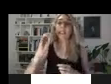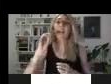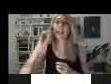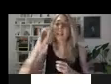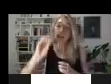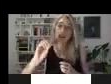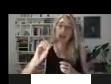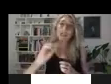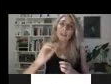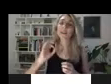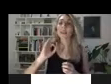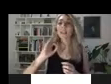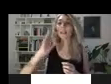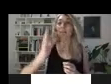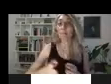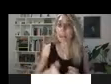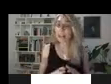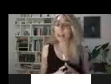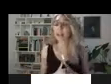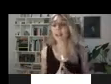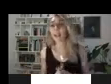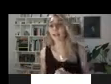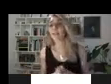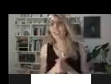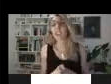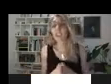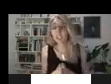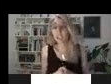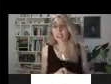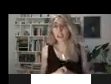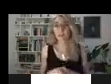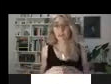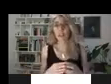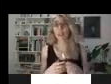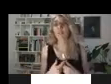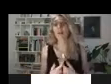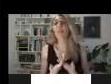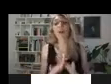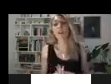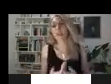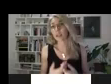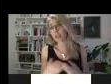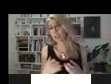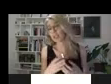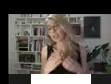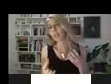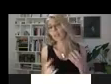y además de marcar que ni siquiera un